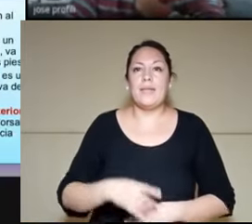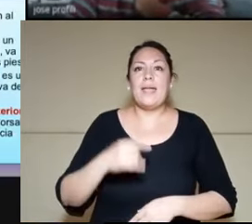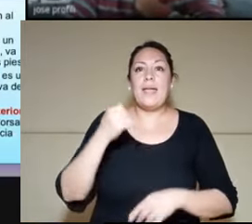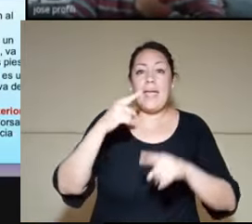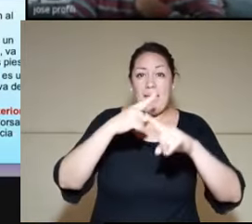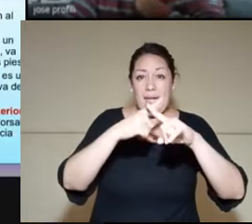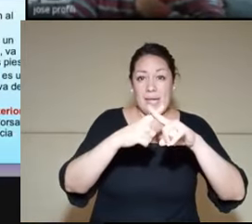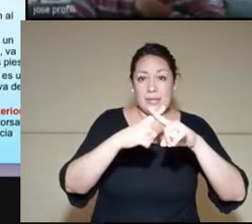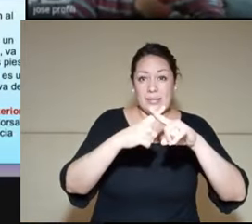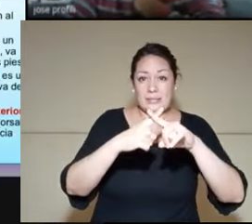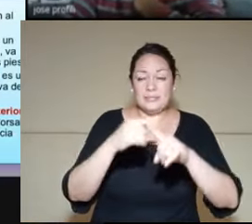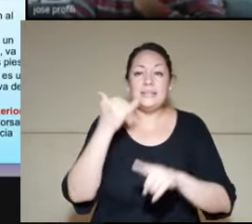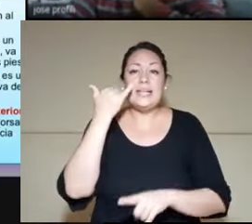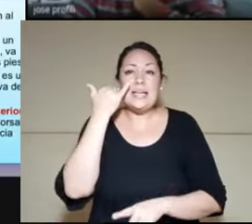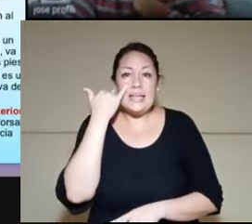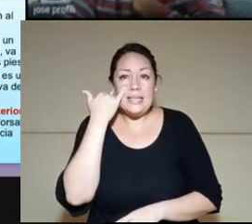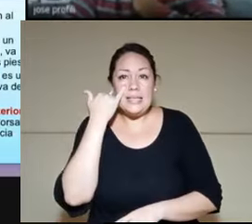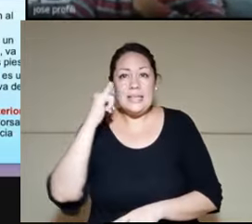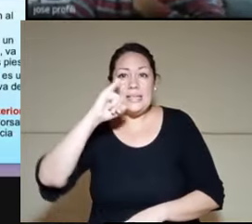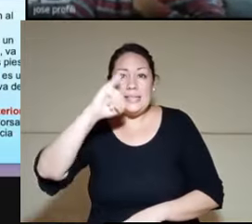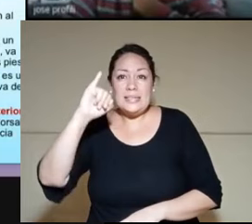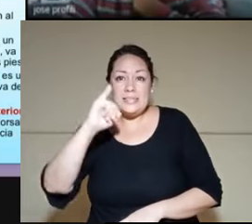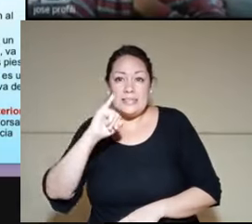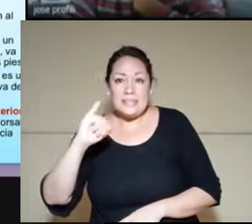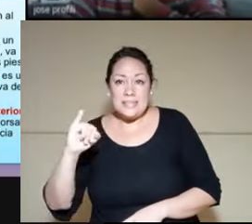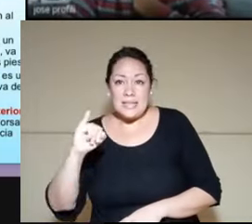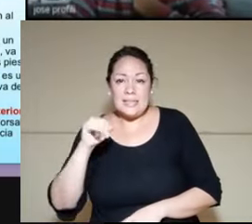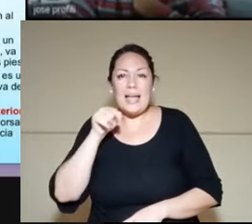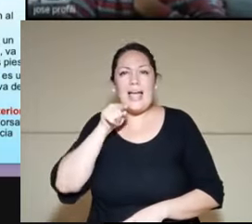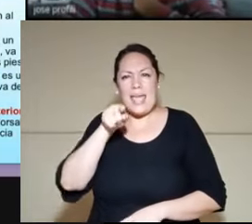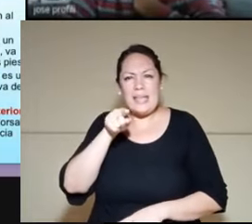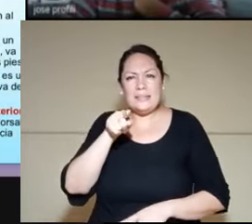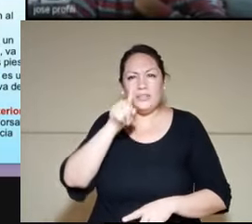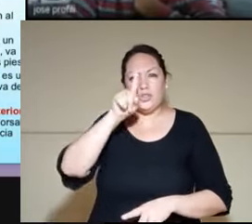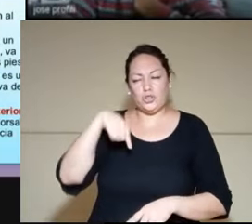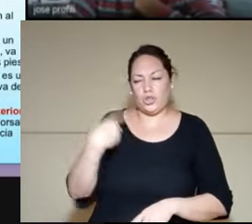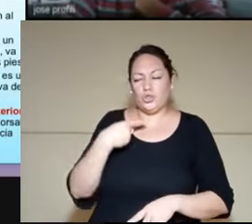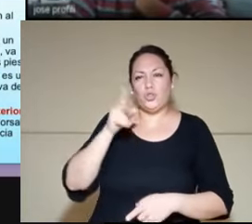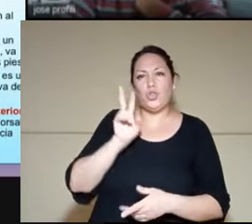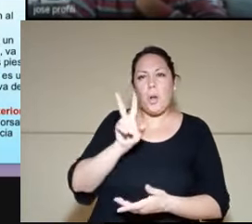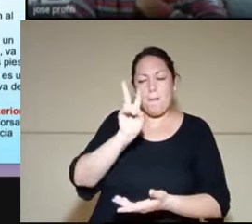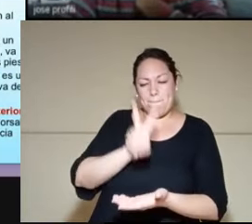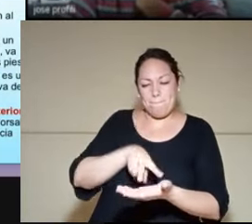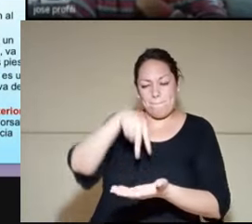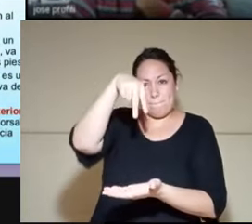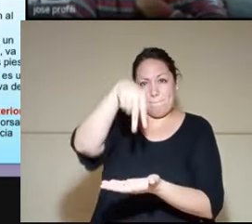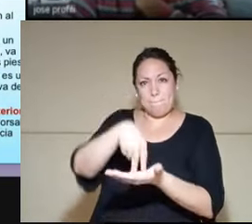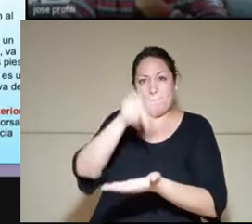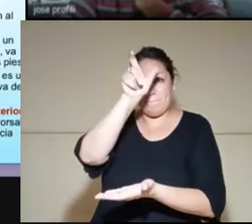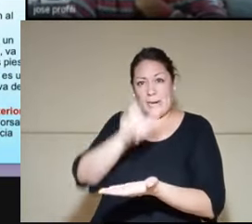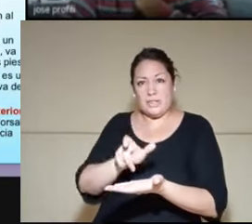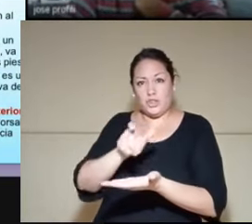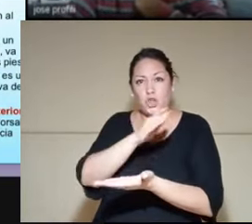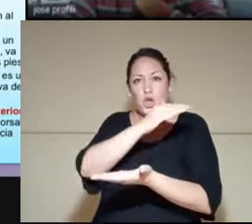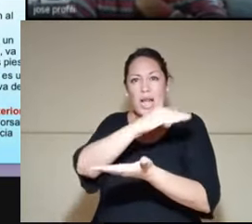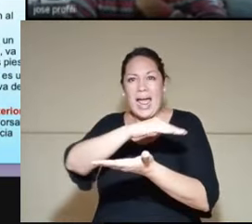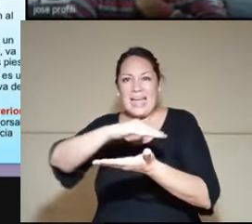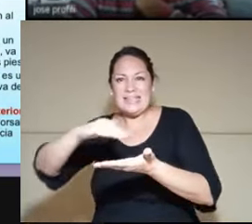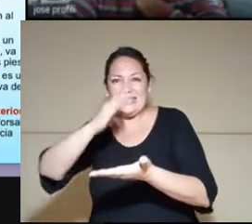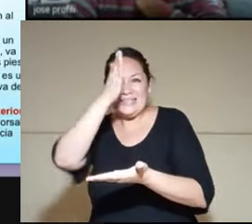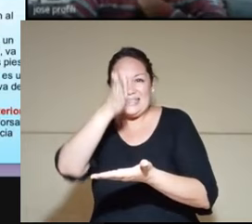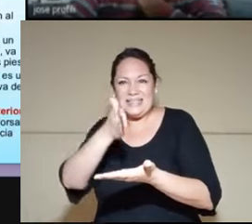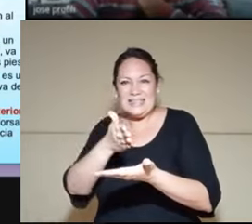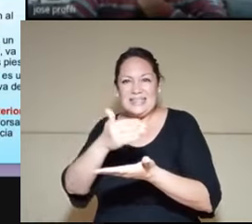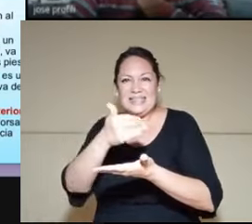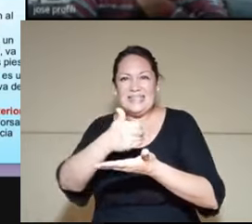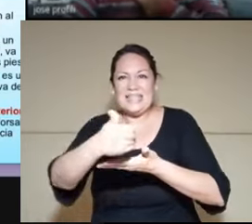conocen, el X, el Y y el Z, que son los ejes cartesianos. Con esos mismos ejes nosotros cortamos al cuerpo humano. Entonces lo